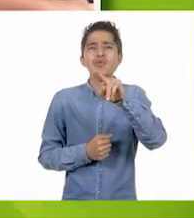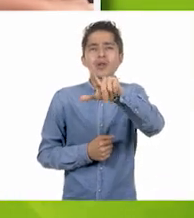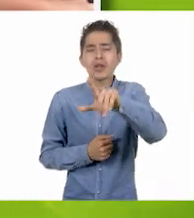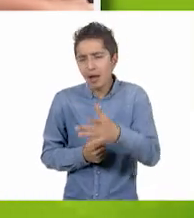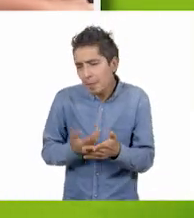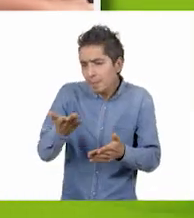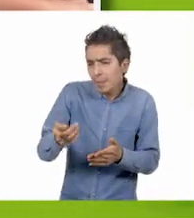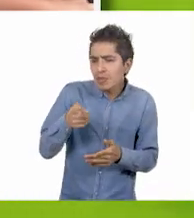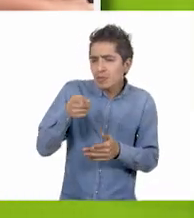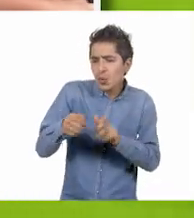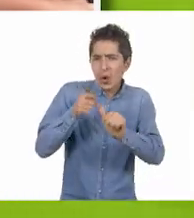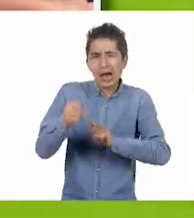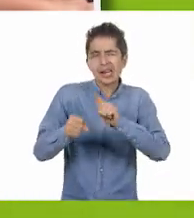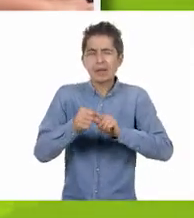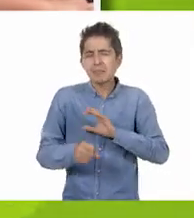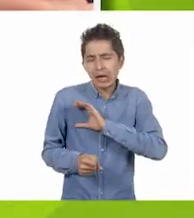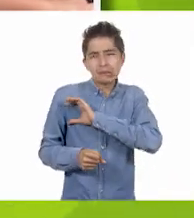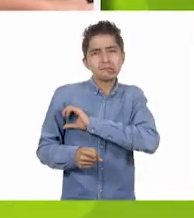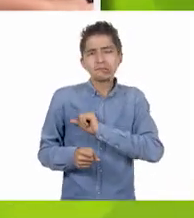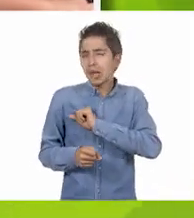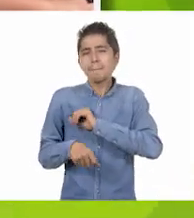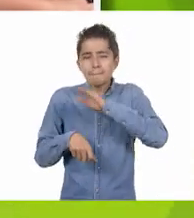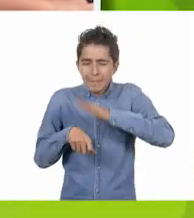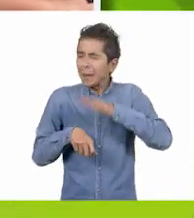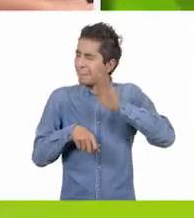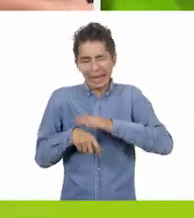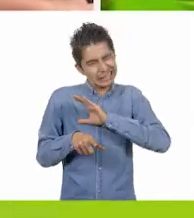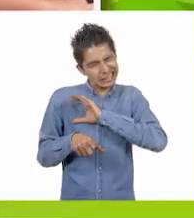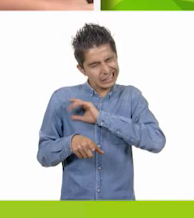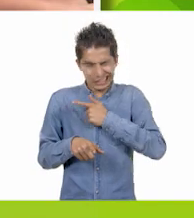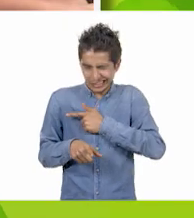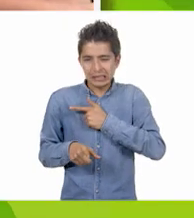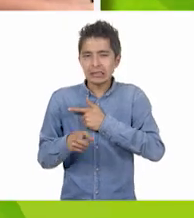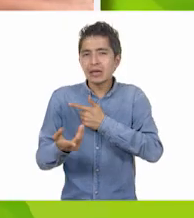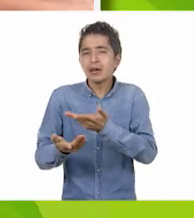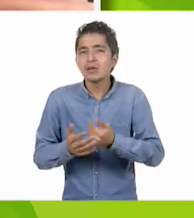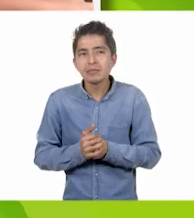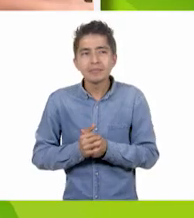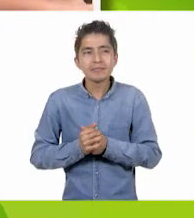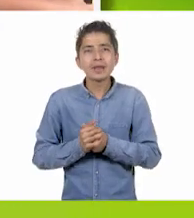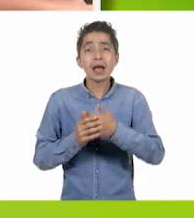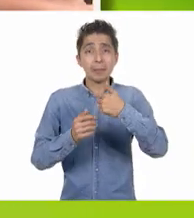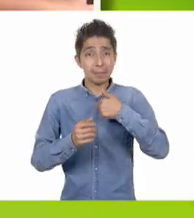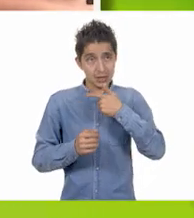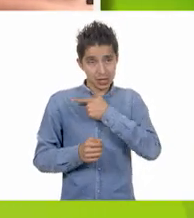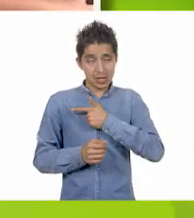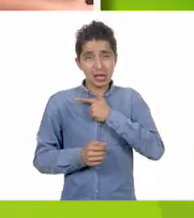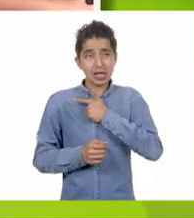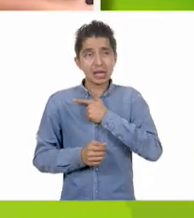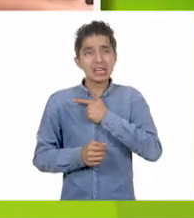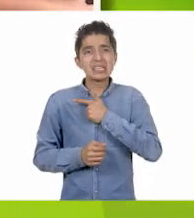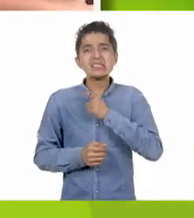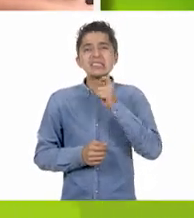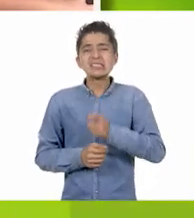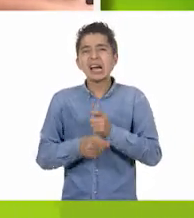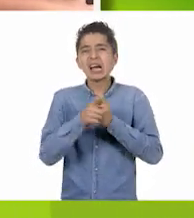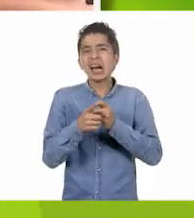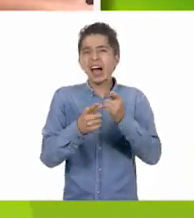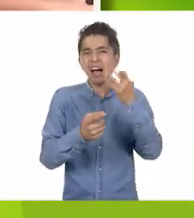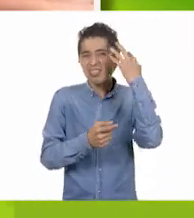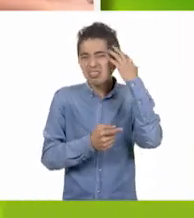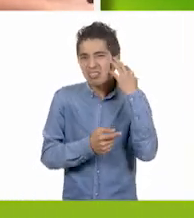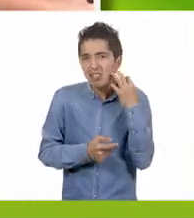ti cuál es tu animal favorito? ¿Cuál es el que más te gusta? Me gusta el chita porque